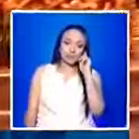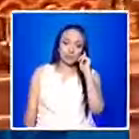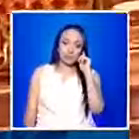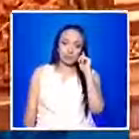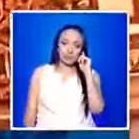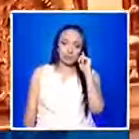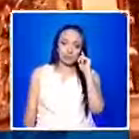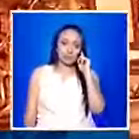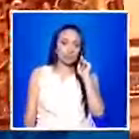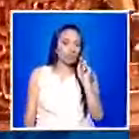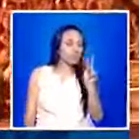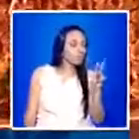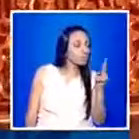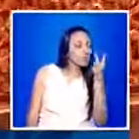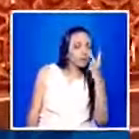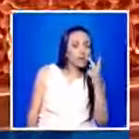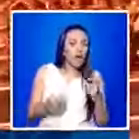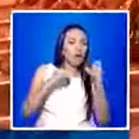la interpretación del actor aquí.